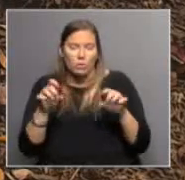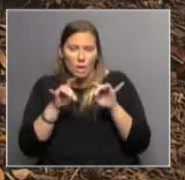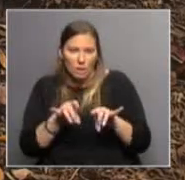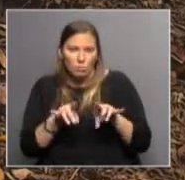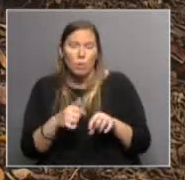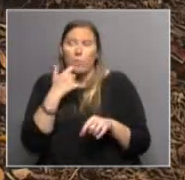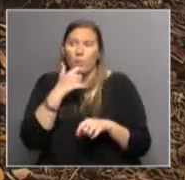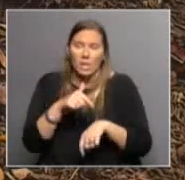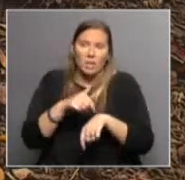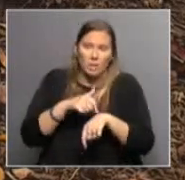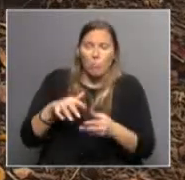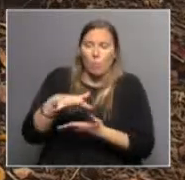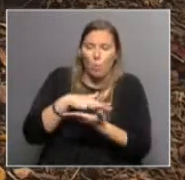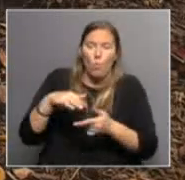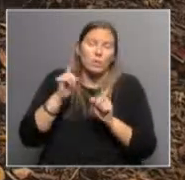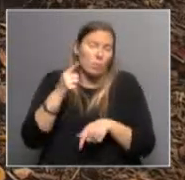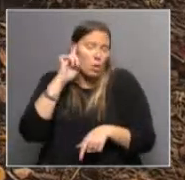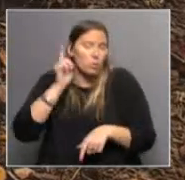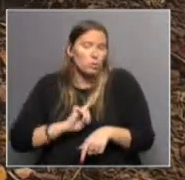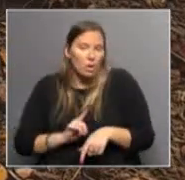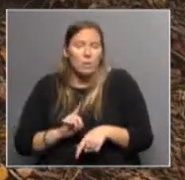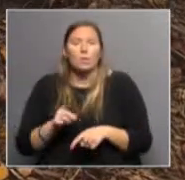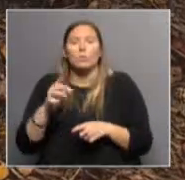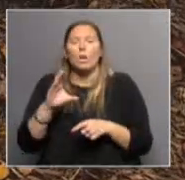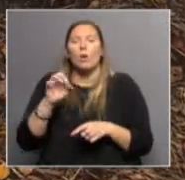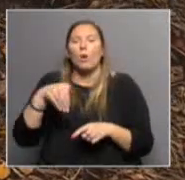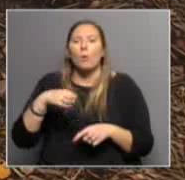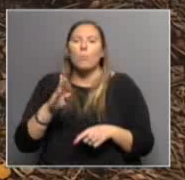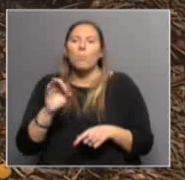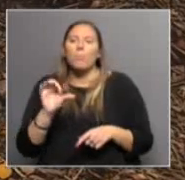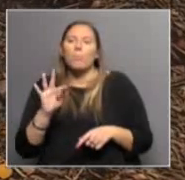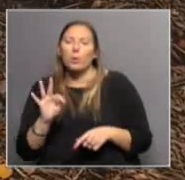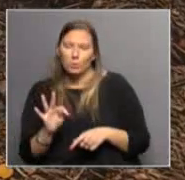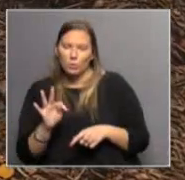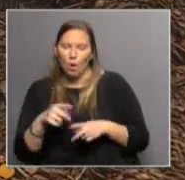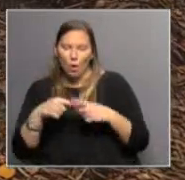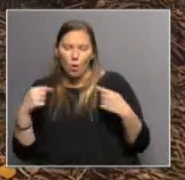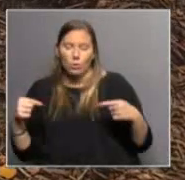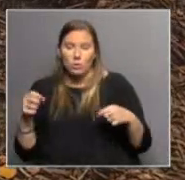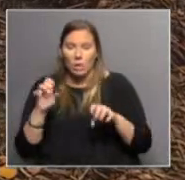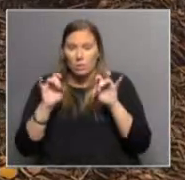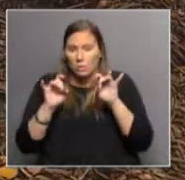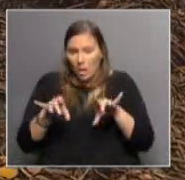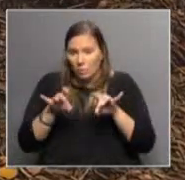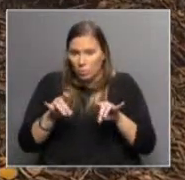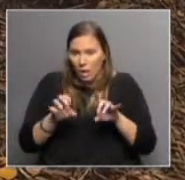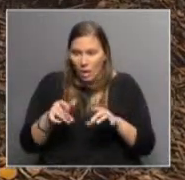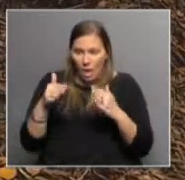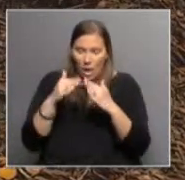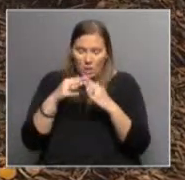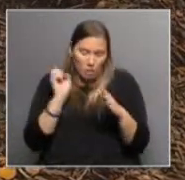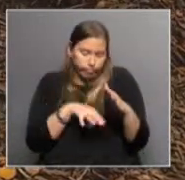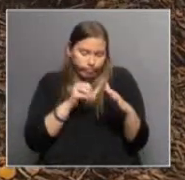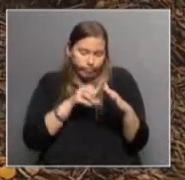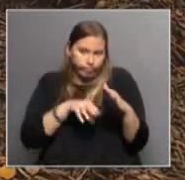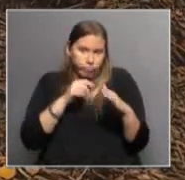falta de conocimiento también. Entonces Compost Ciudadano surge como una idea que lo que busca es recolectar estos residuos orgánicos domiciliarios de